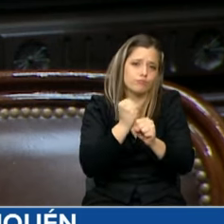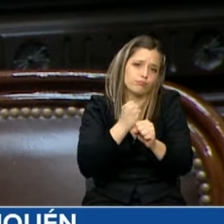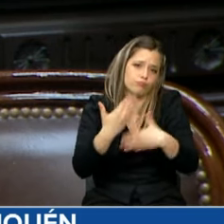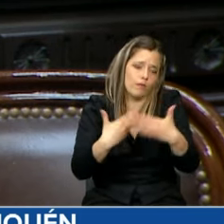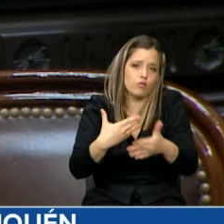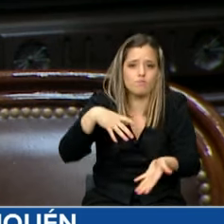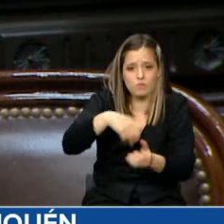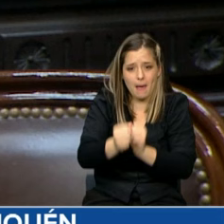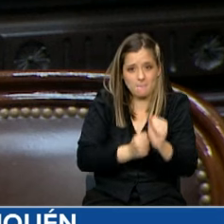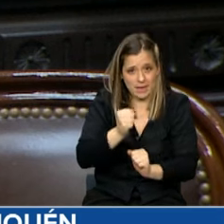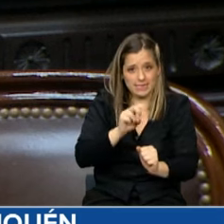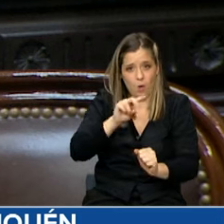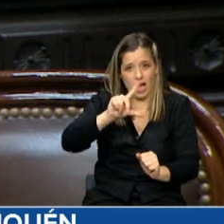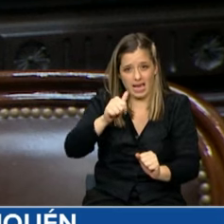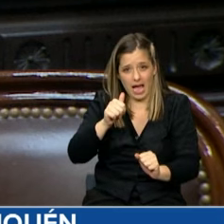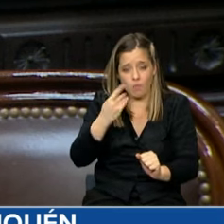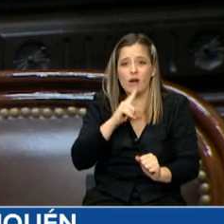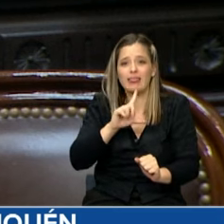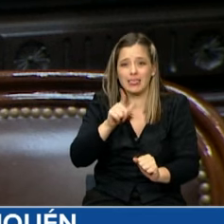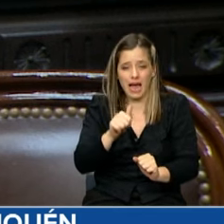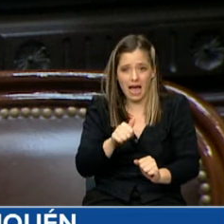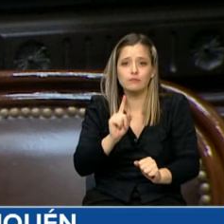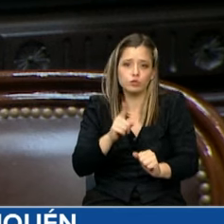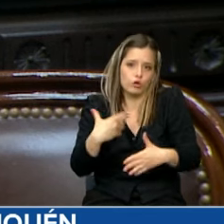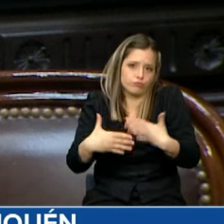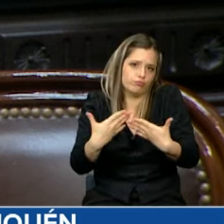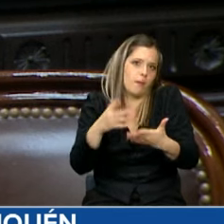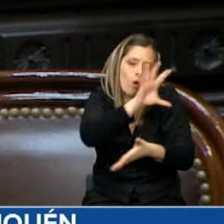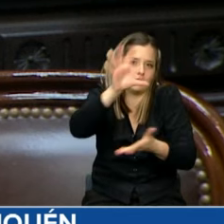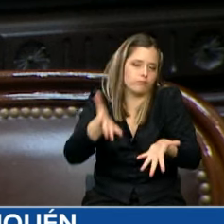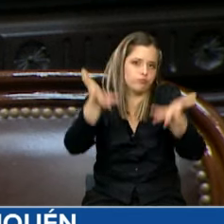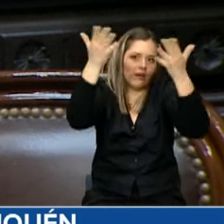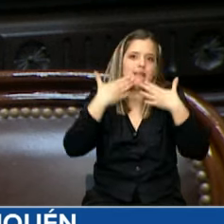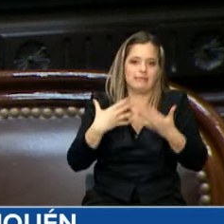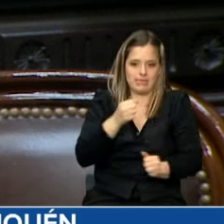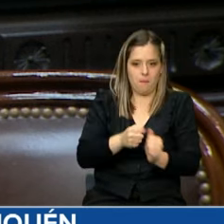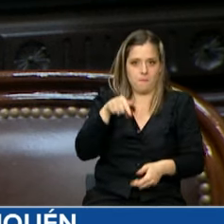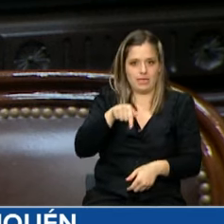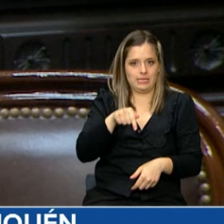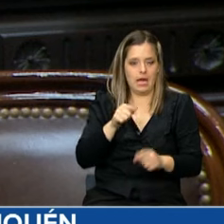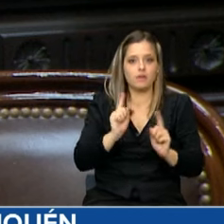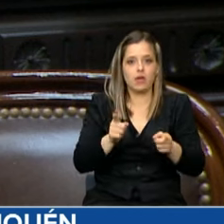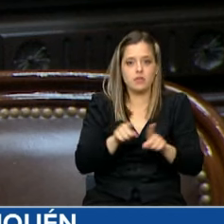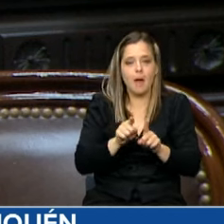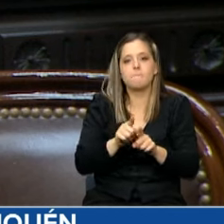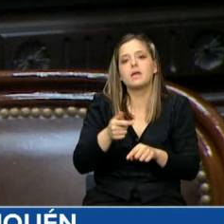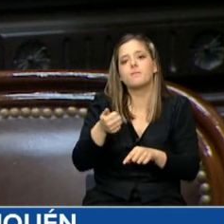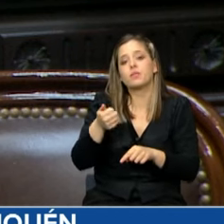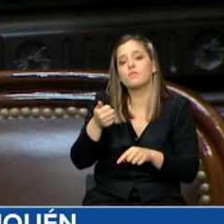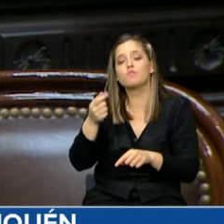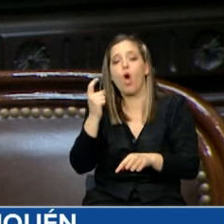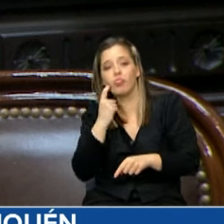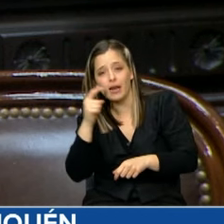muerta también le produce un crecimiento económico a estas provincias y también debo rescatar las Arenas de Entre Ríos de